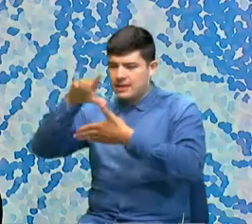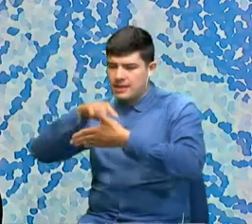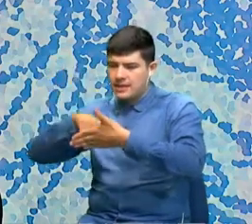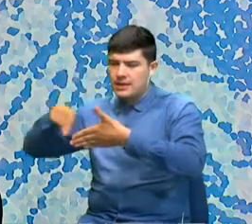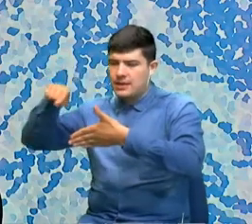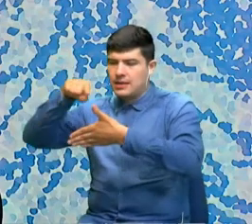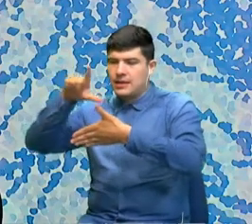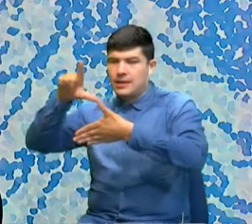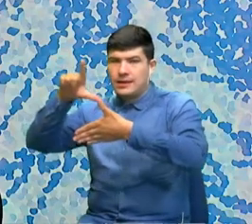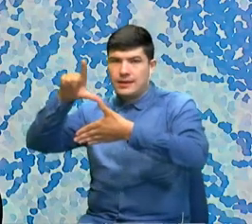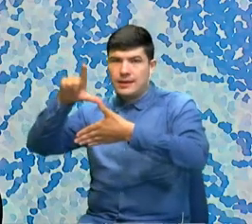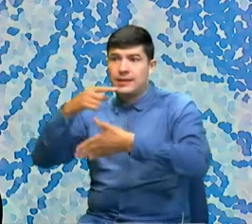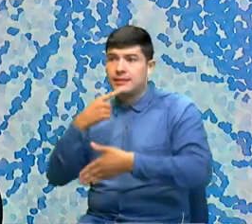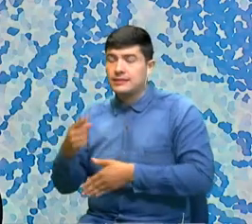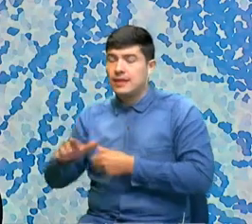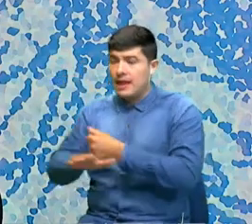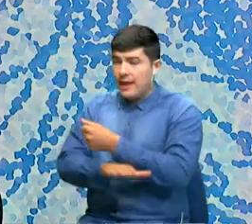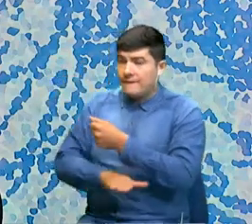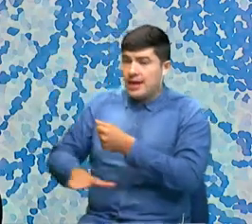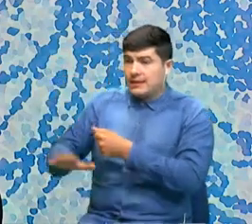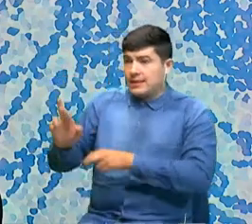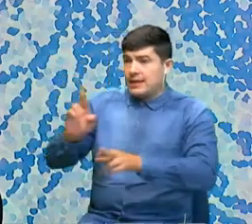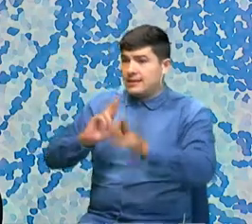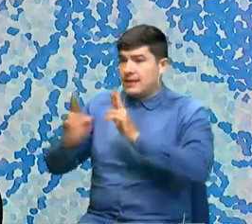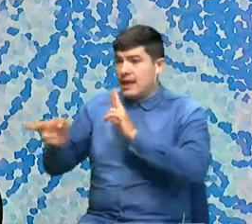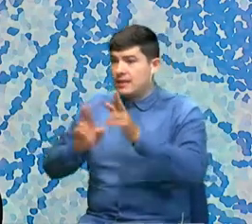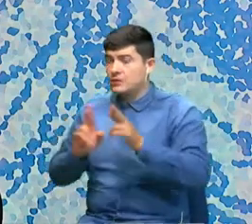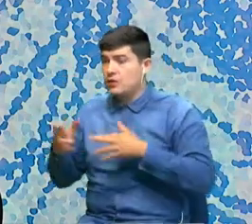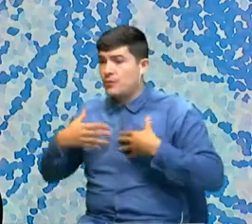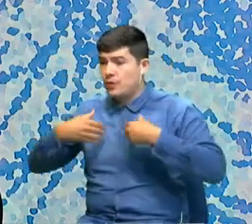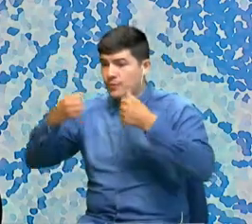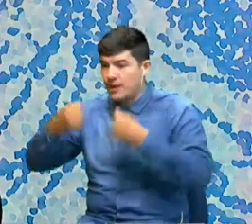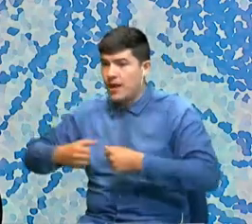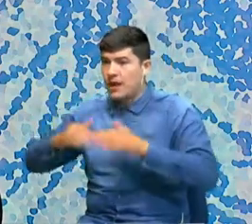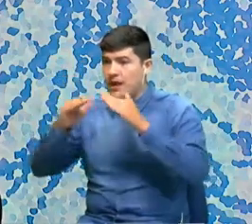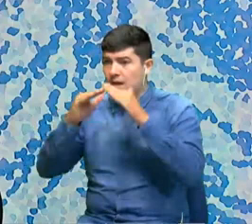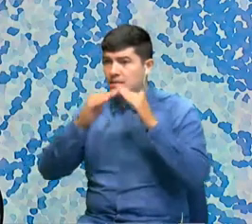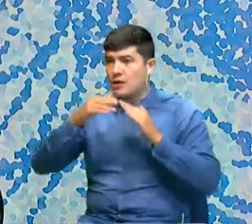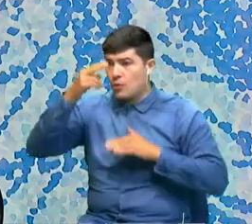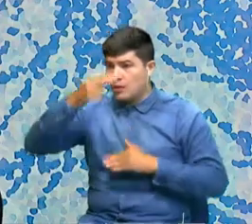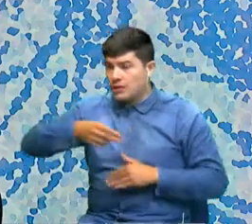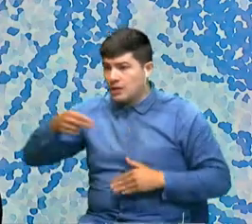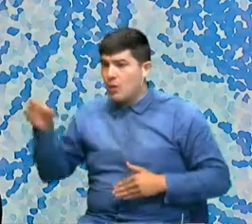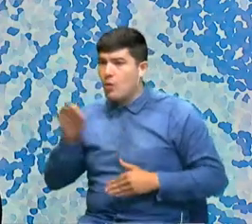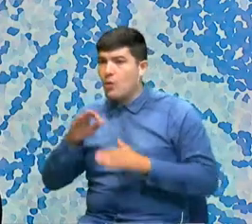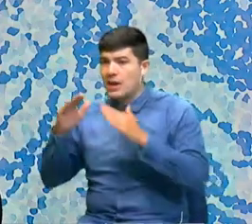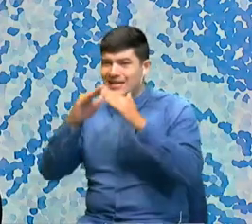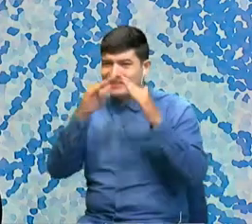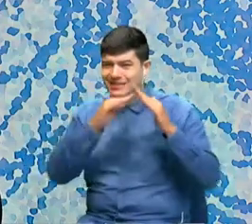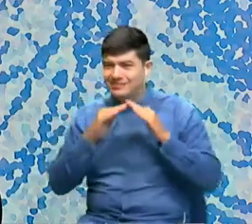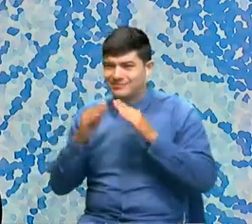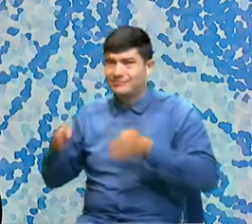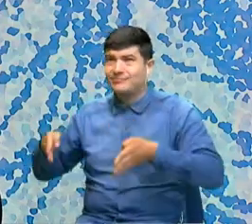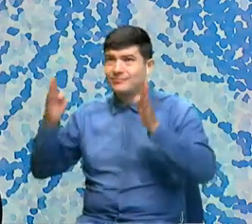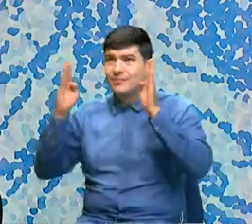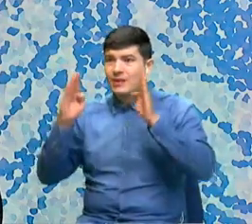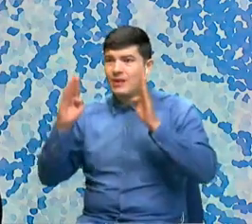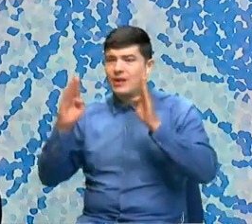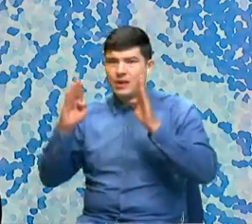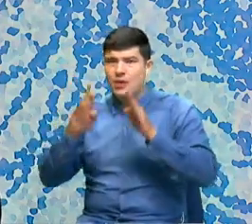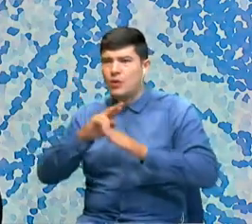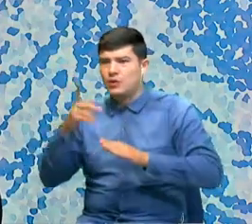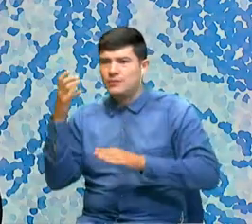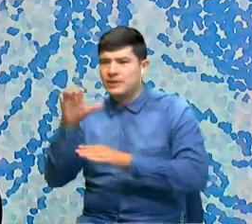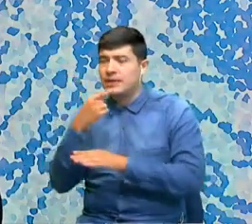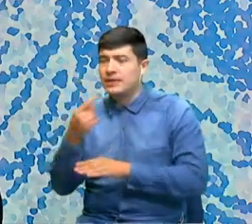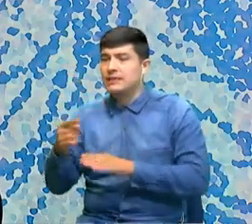de las relaciones entre copropietarios en propiedad horizontal o condominios, como se habla en otros países,